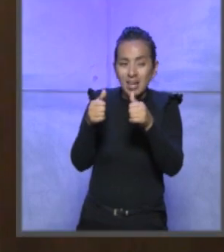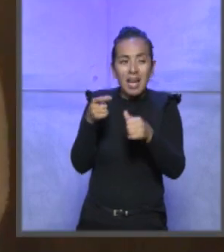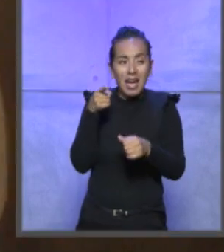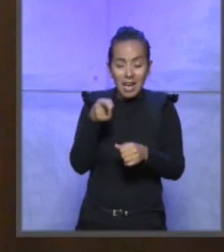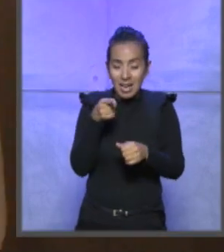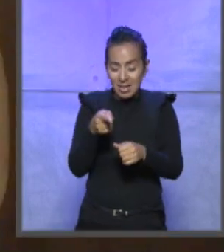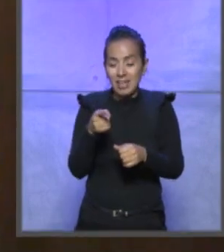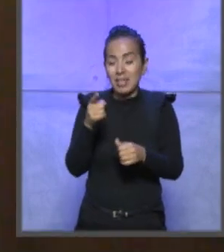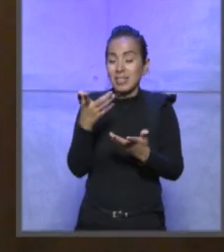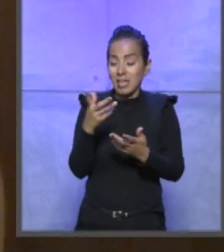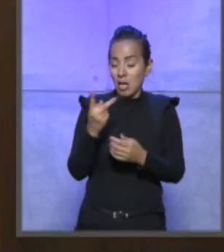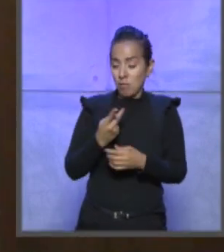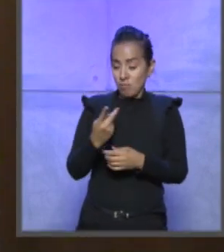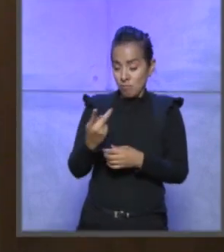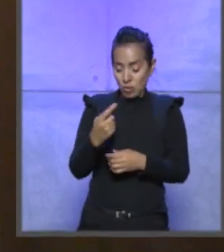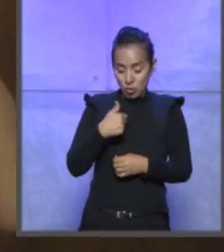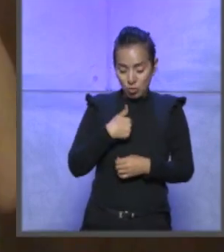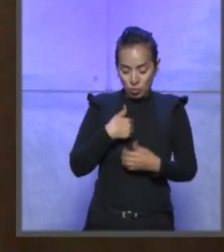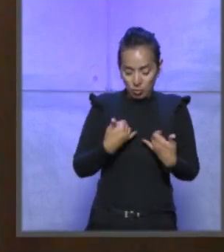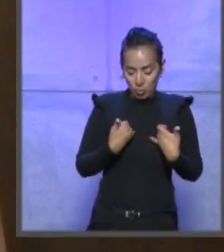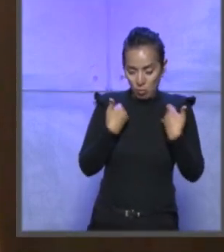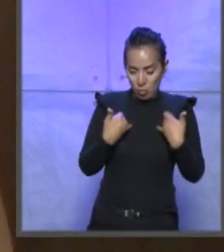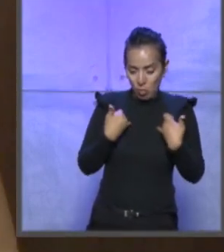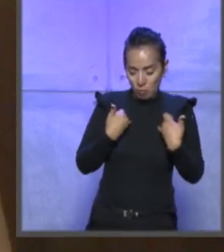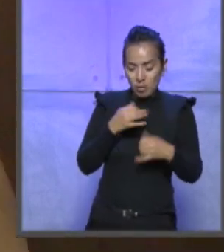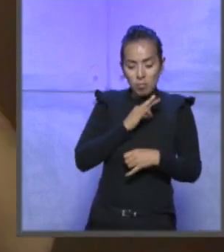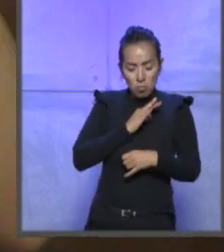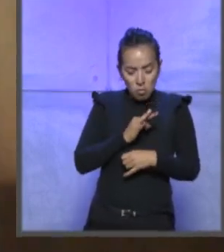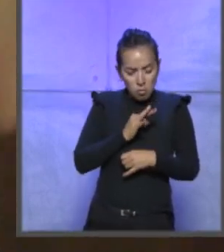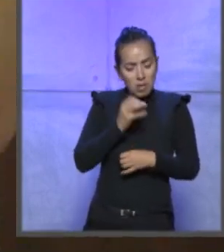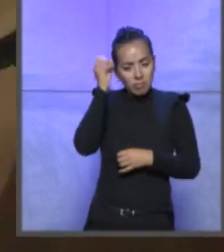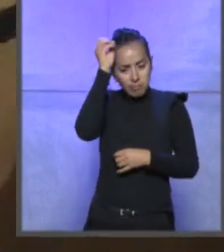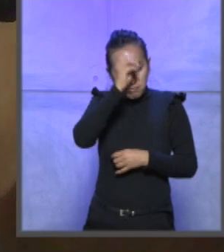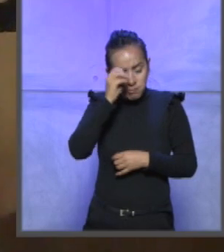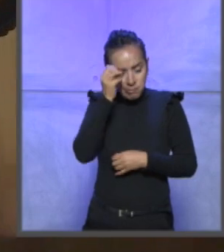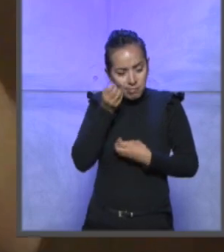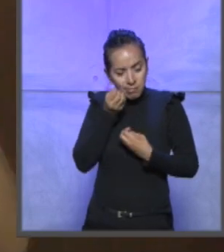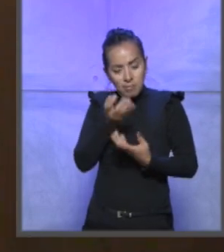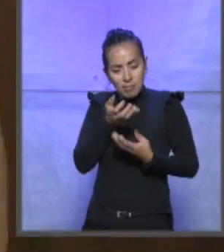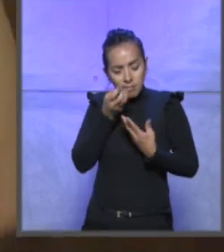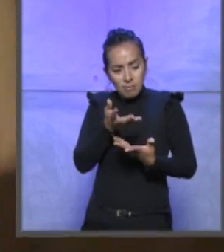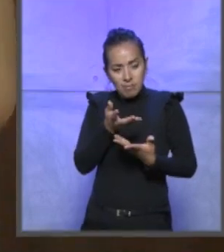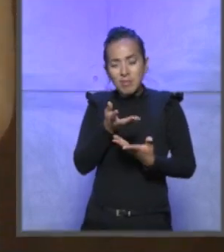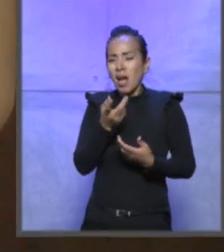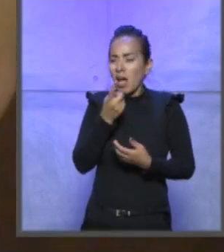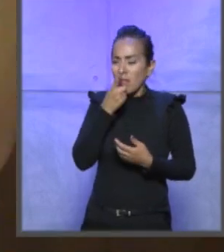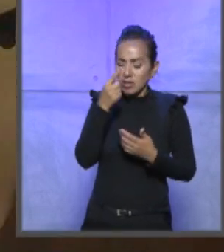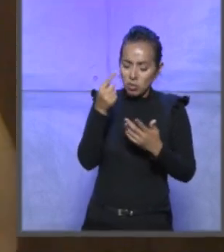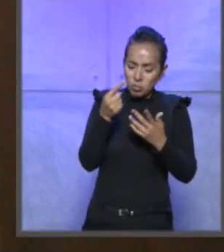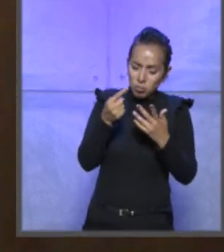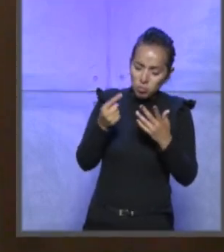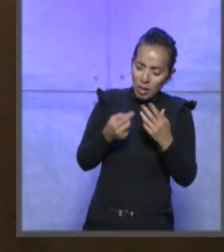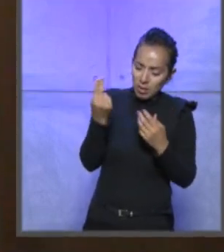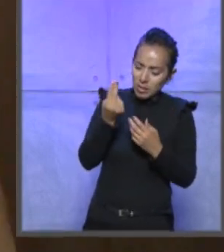Aquí entramos a la corresponsabilidad, donde tanto yo como joven pueda alzar la voz y pueda